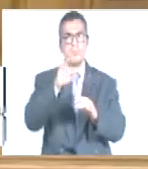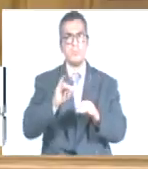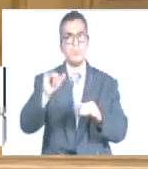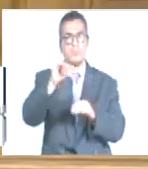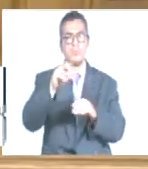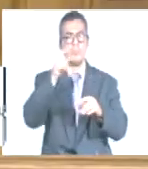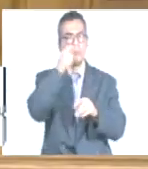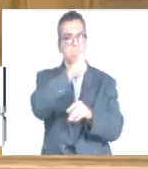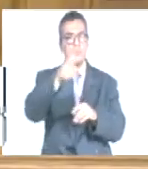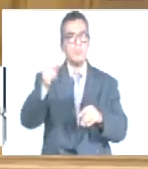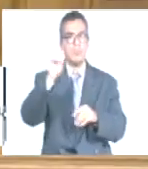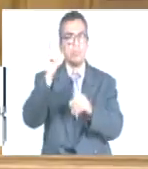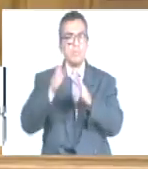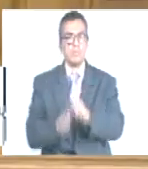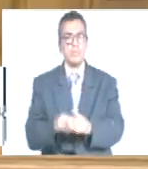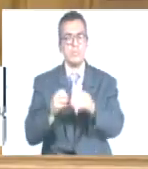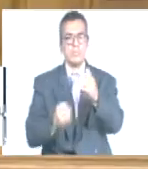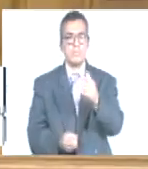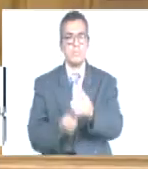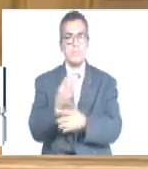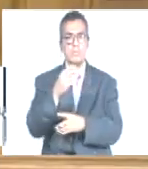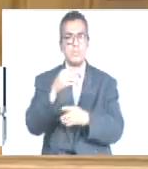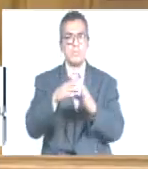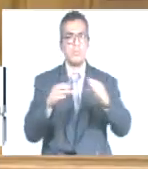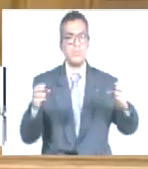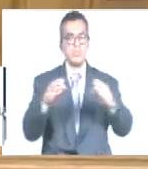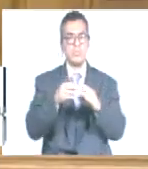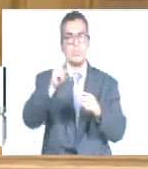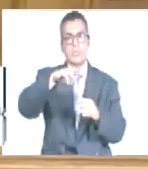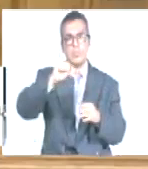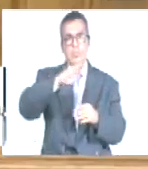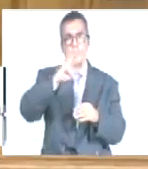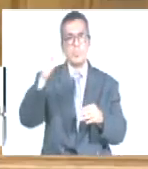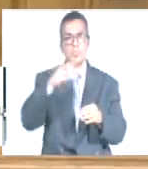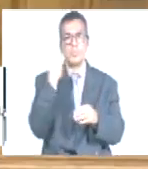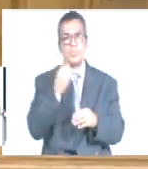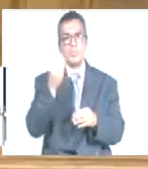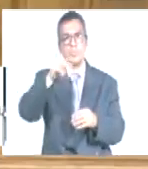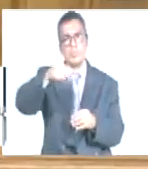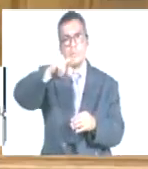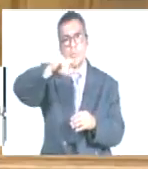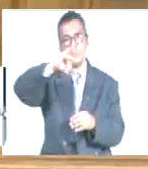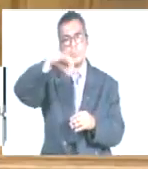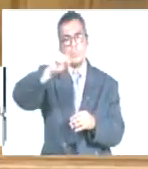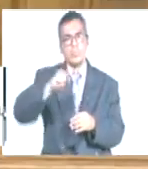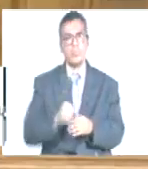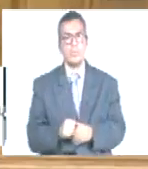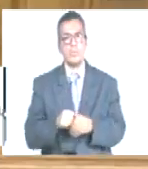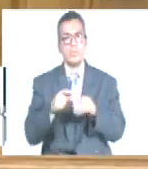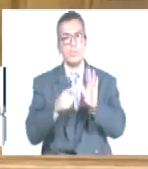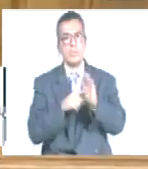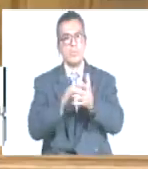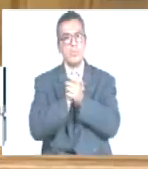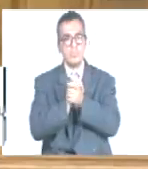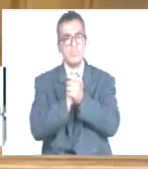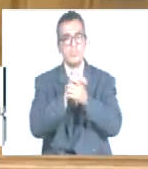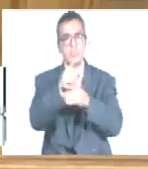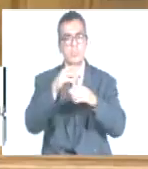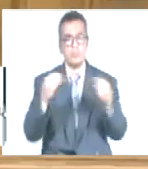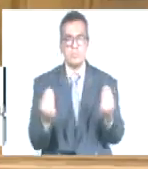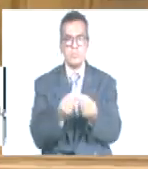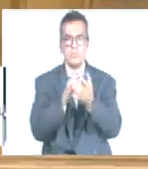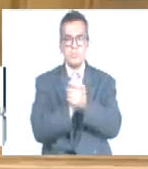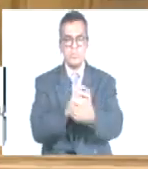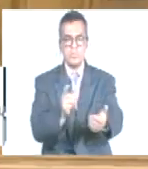el pueblo venezolano la siembra del gran mártir Robert Serra y la joven María Herrera como entrañables amigos,